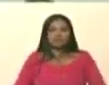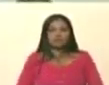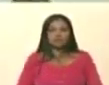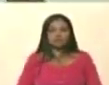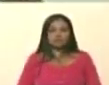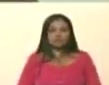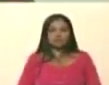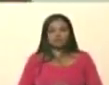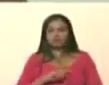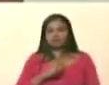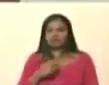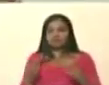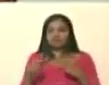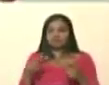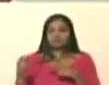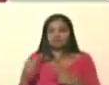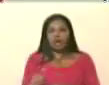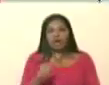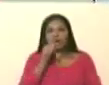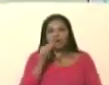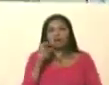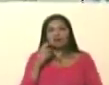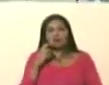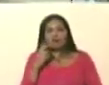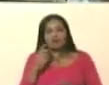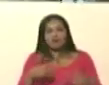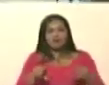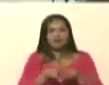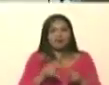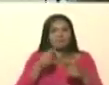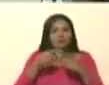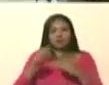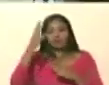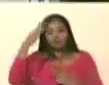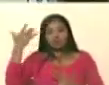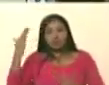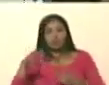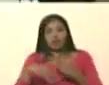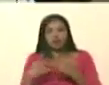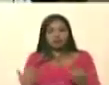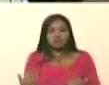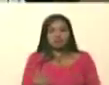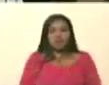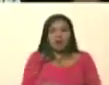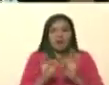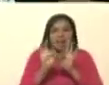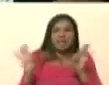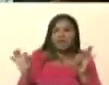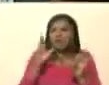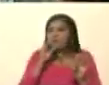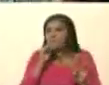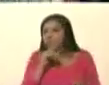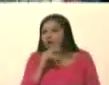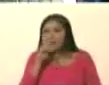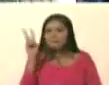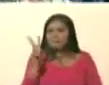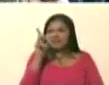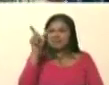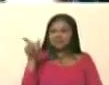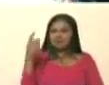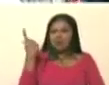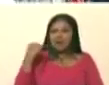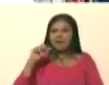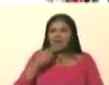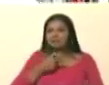exportar el licor de cacao pero sueño en el momento no muy lejano en que venezuela exporte